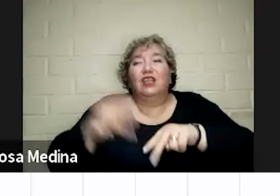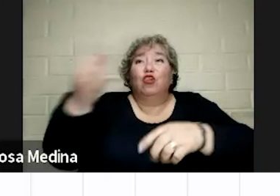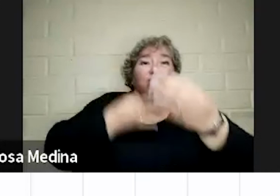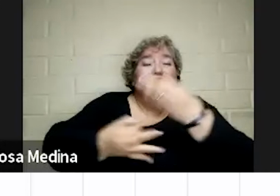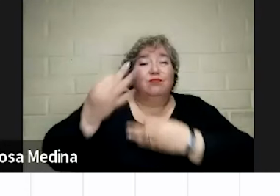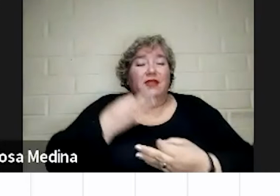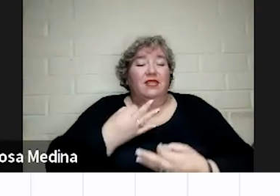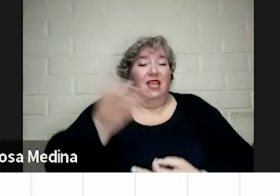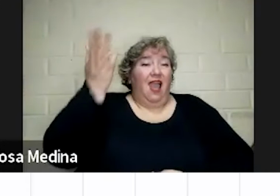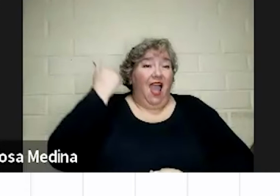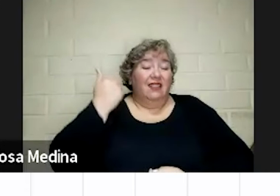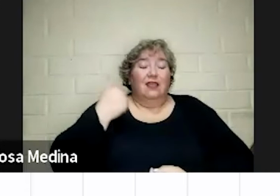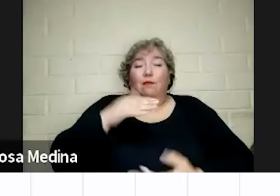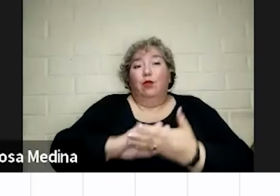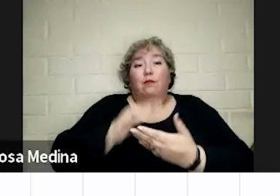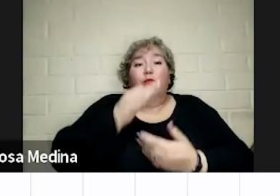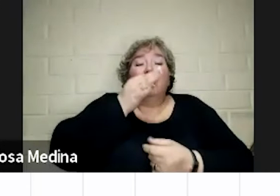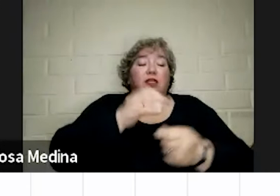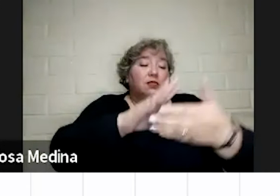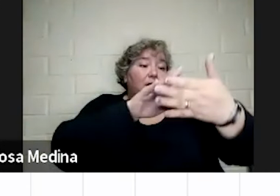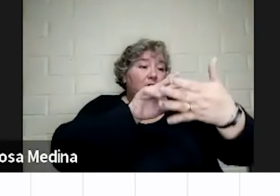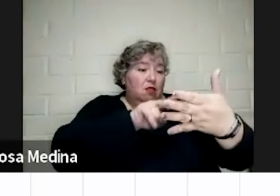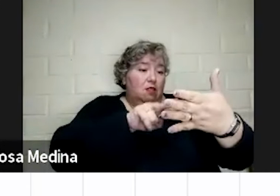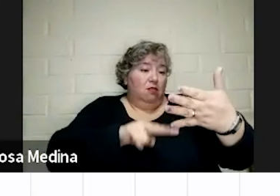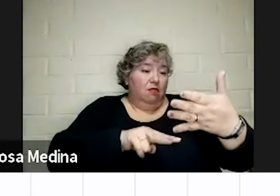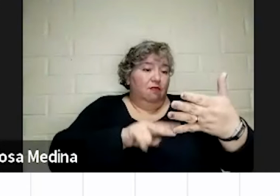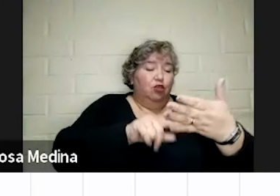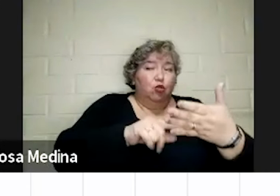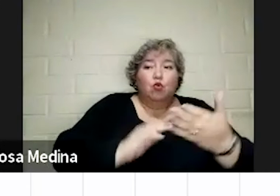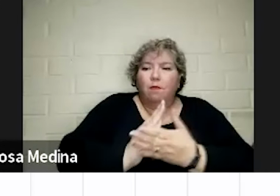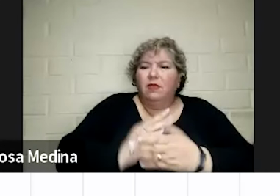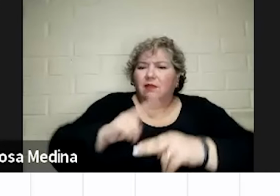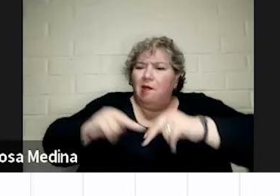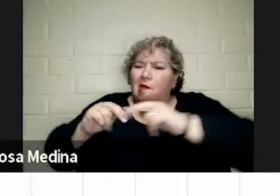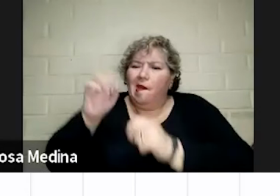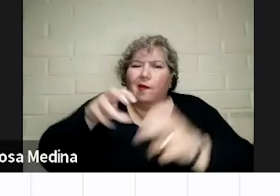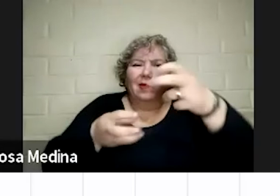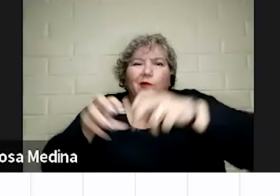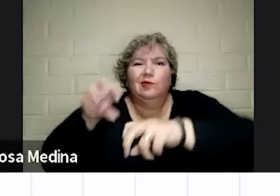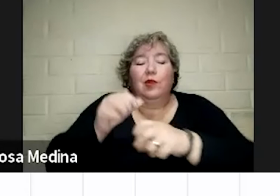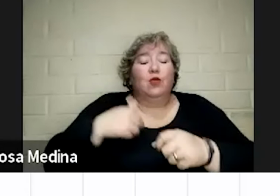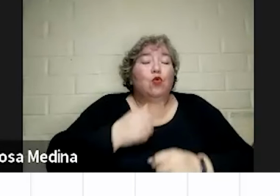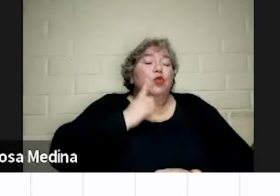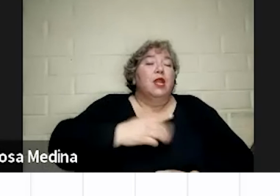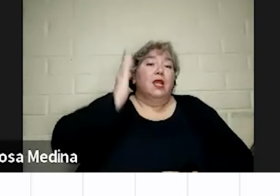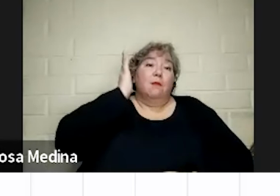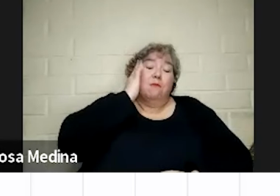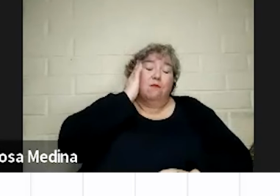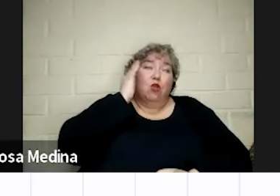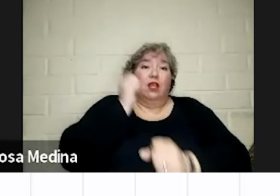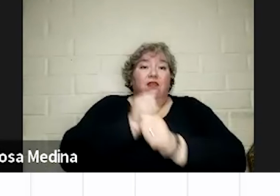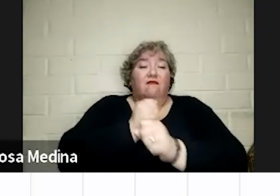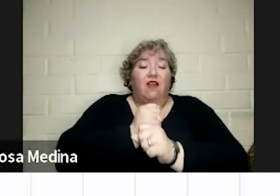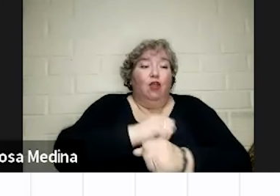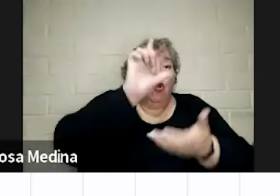decía antes, cuando uno lee un instructivo, lo lee y se pone a armar las cosas, uno tiene que retener en la memoria de trabajo los pasos, pero al